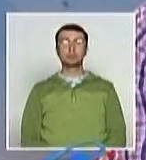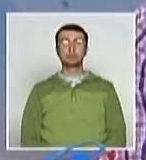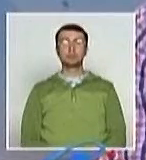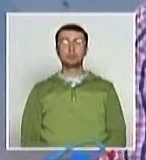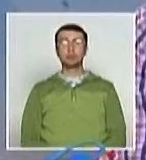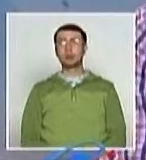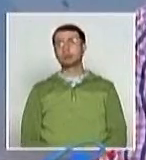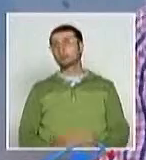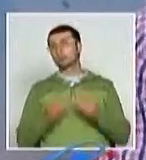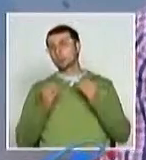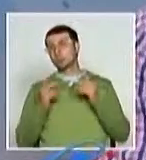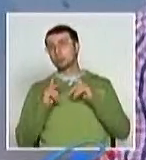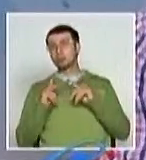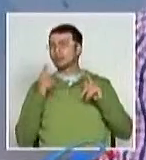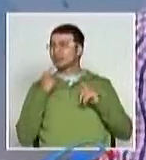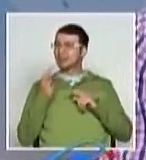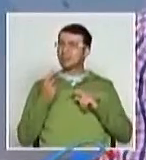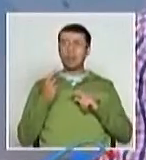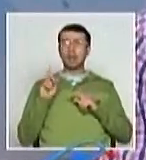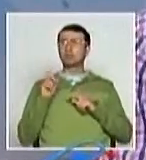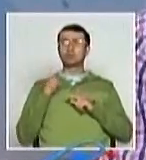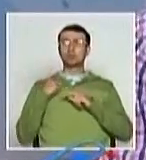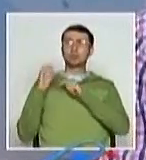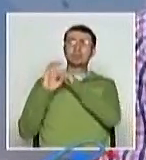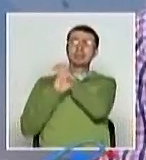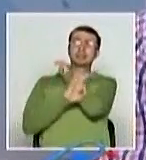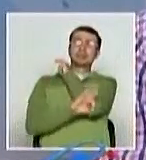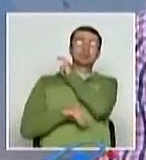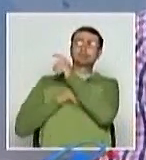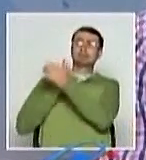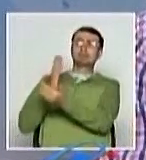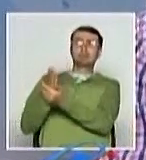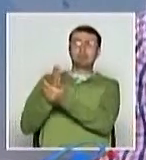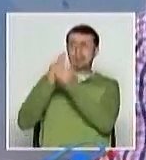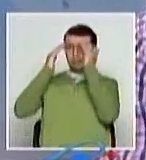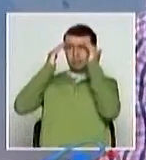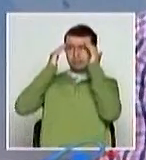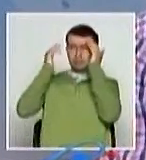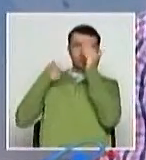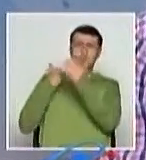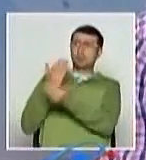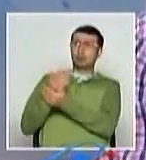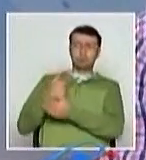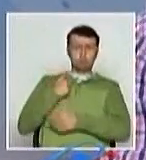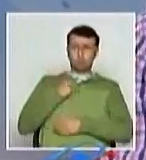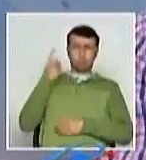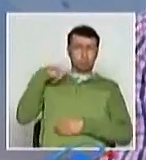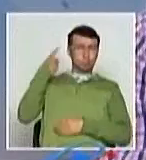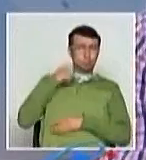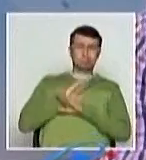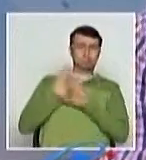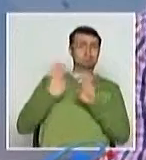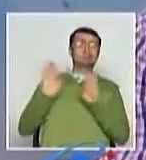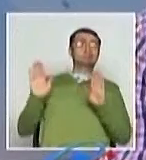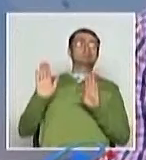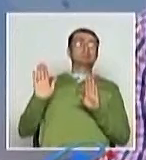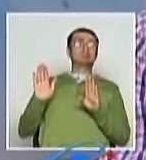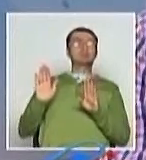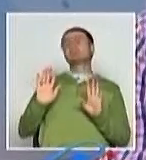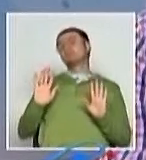muchas personas dicen no ir donde el psiquiatra donde el psicólogo que porque no están locos otros muy